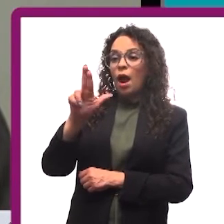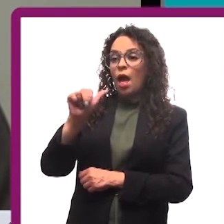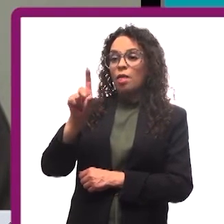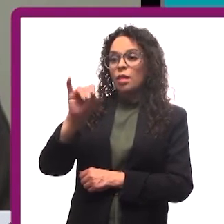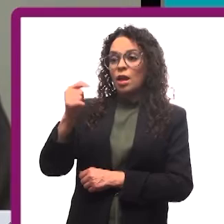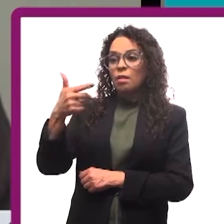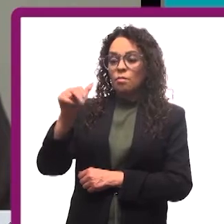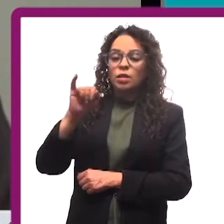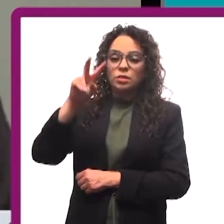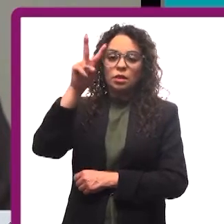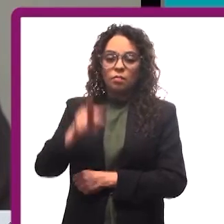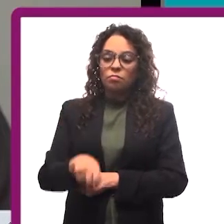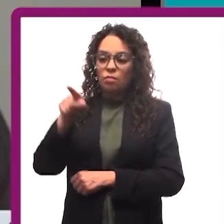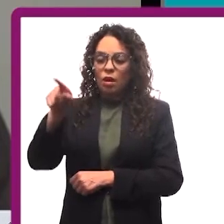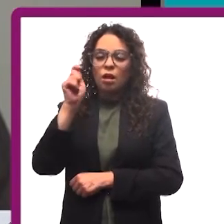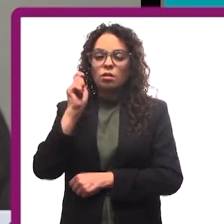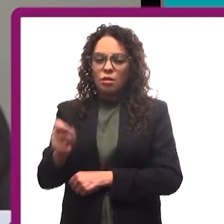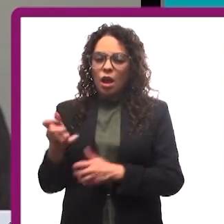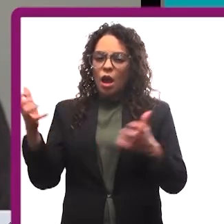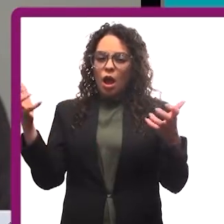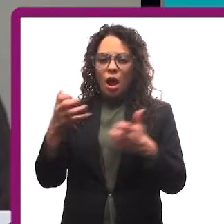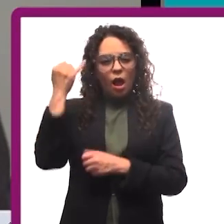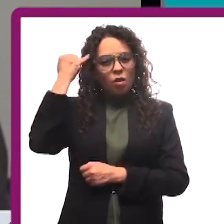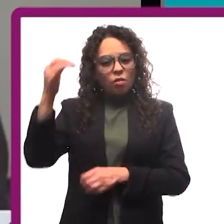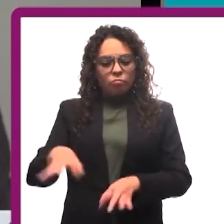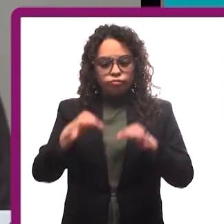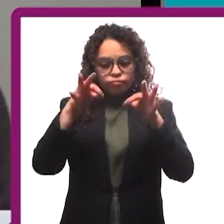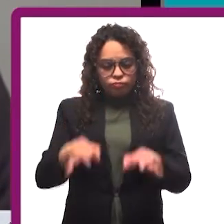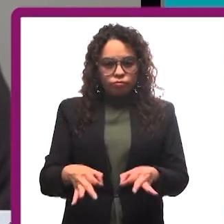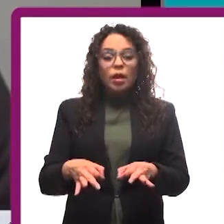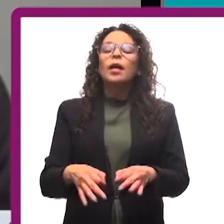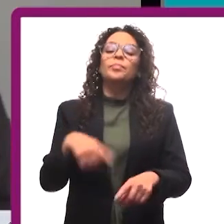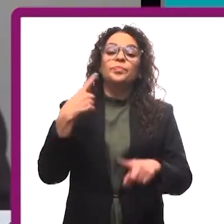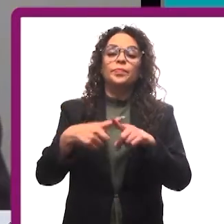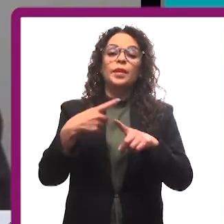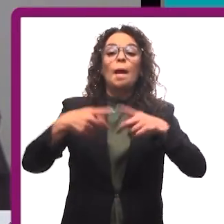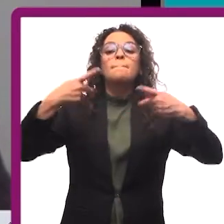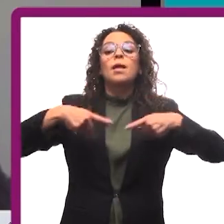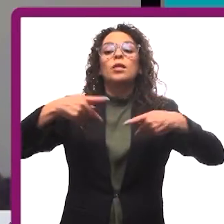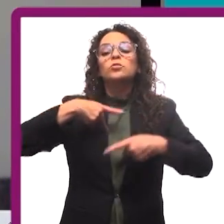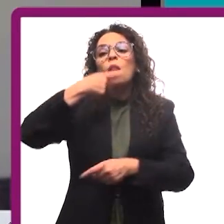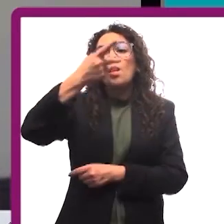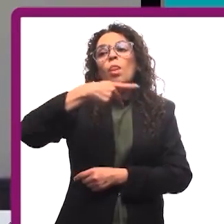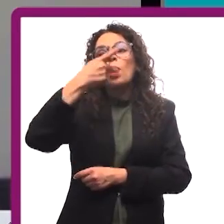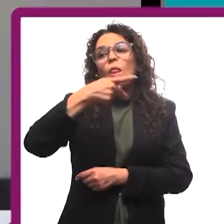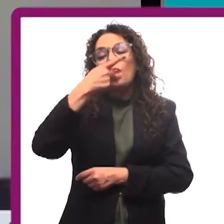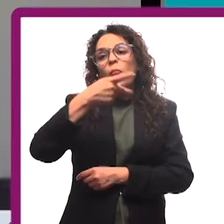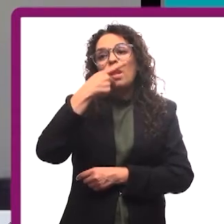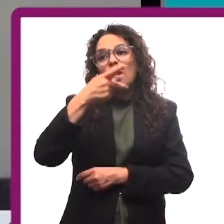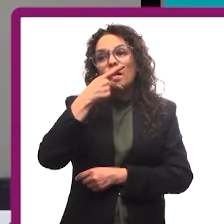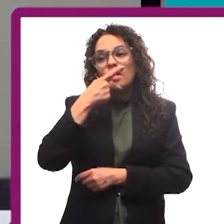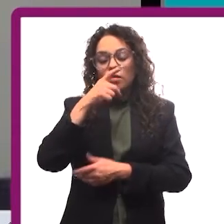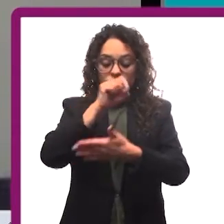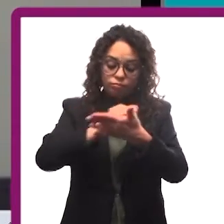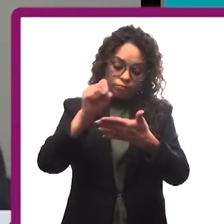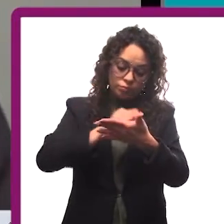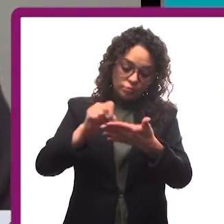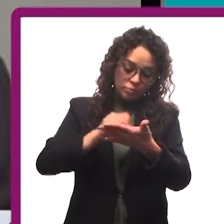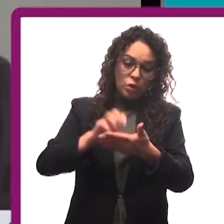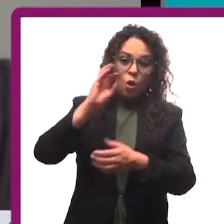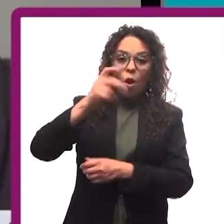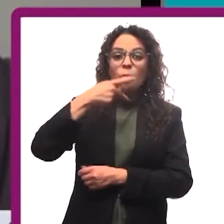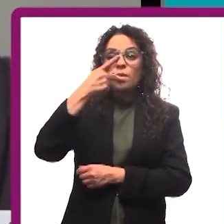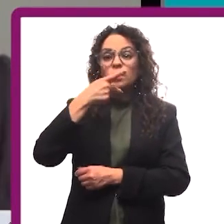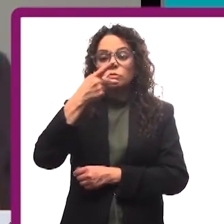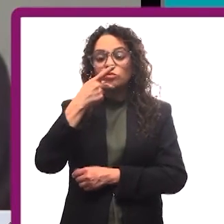estaba basado sobre todo en el orador, en un discurso y en los oyentes, o que